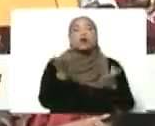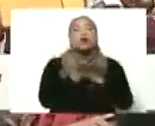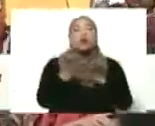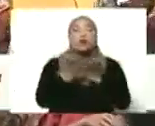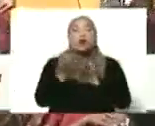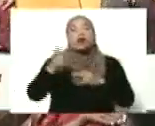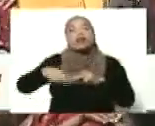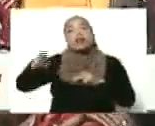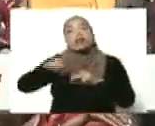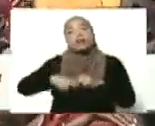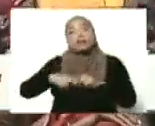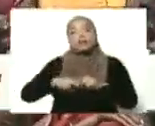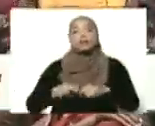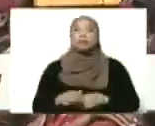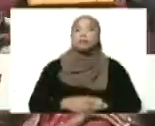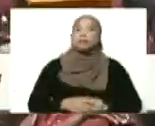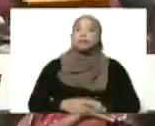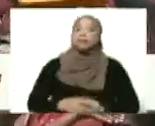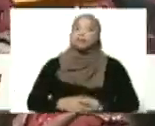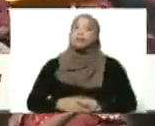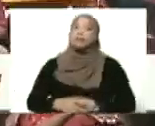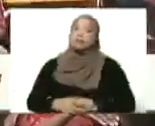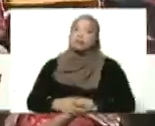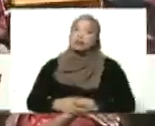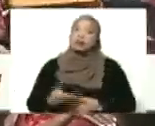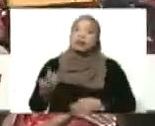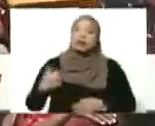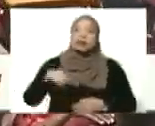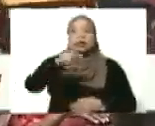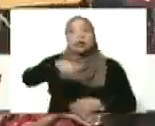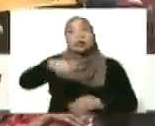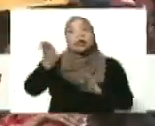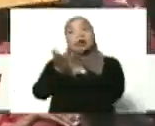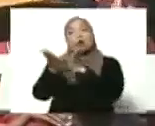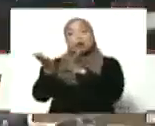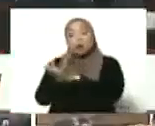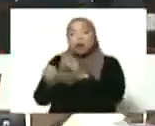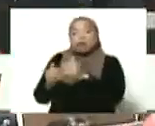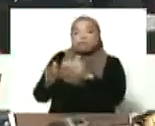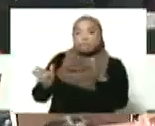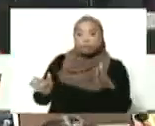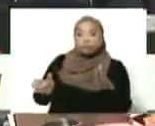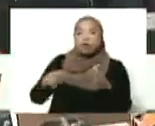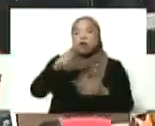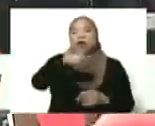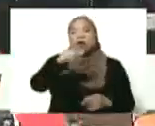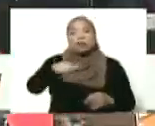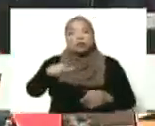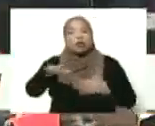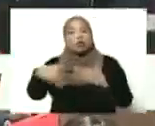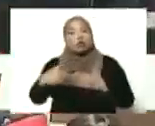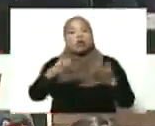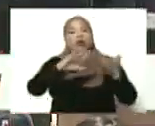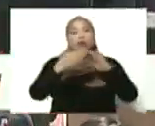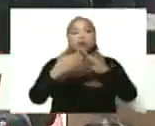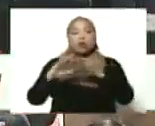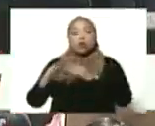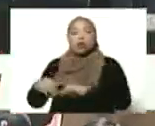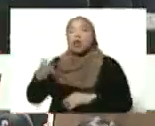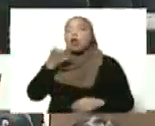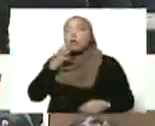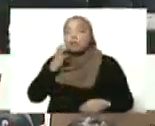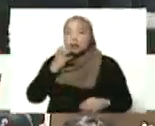ese niño o a esa niña, hermano. Puertas abiertas. Una persona con necesidades